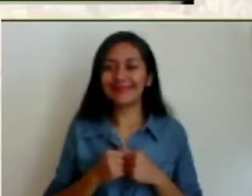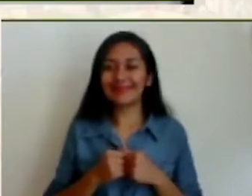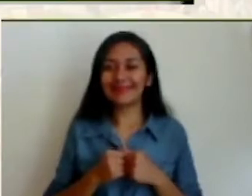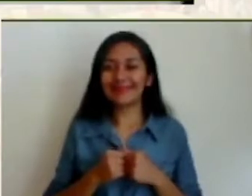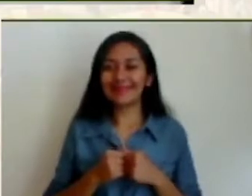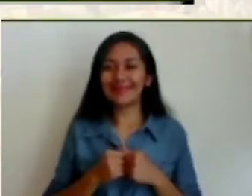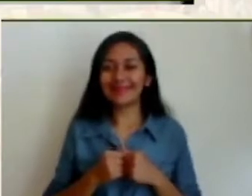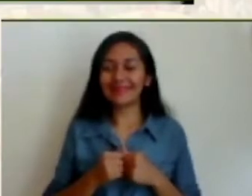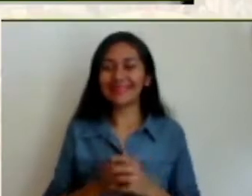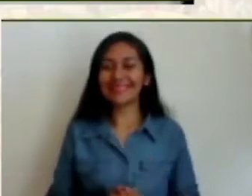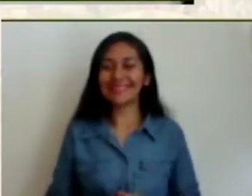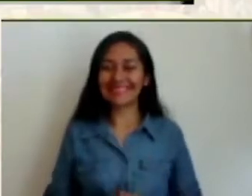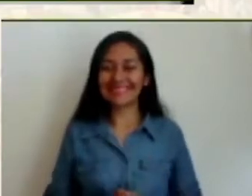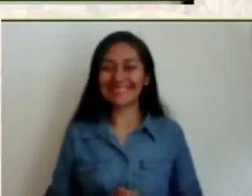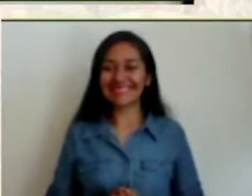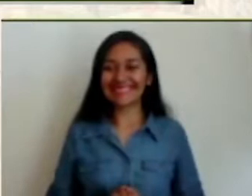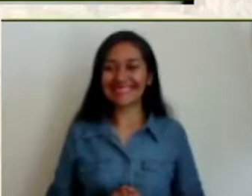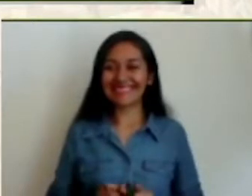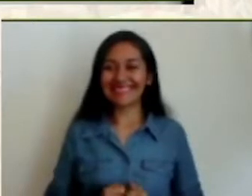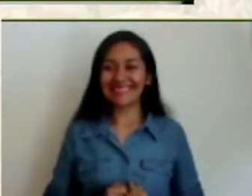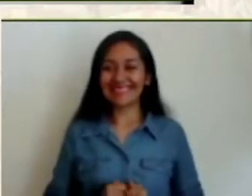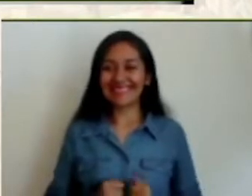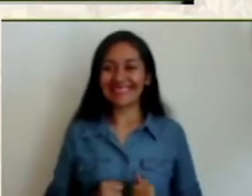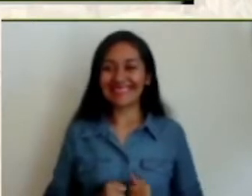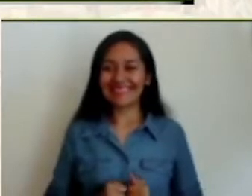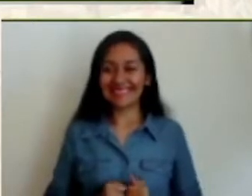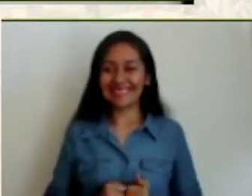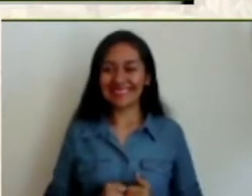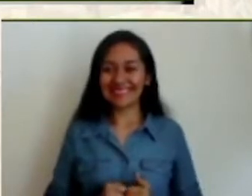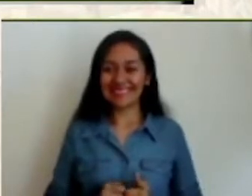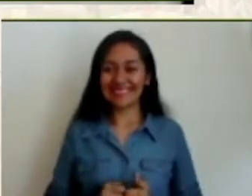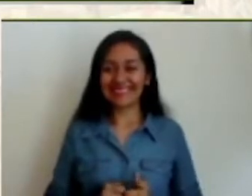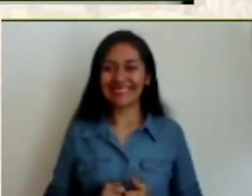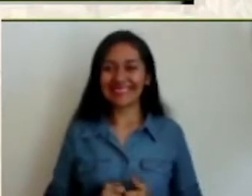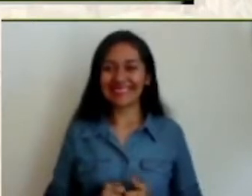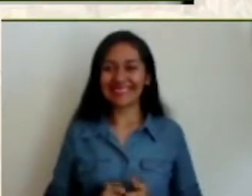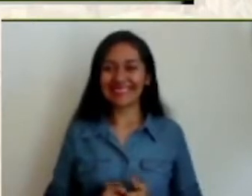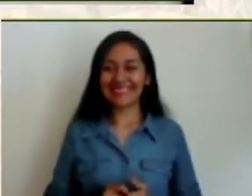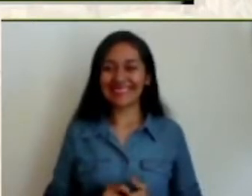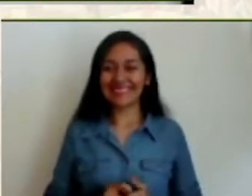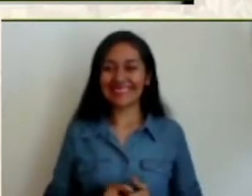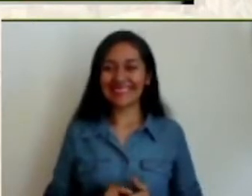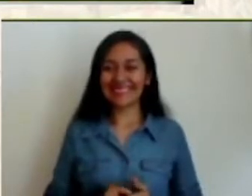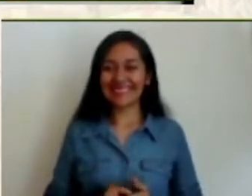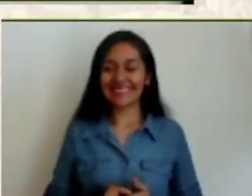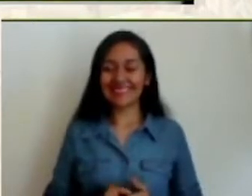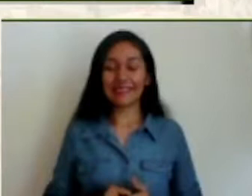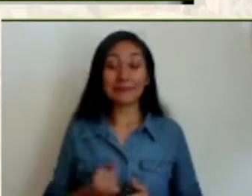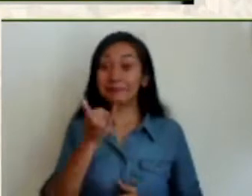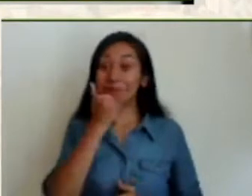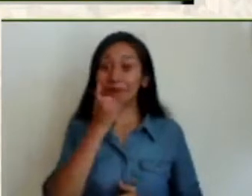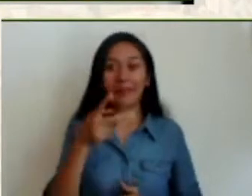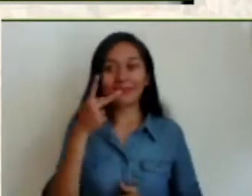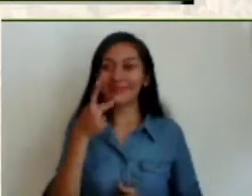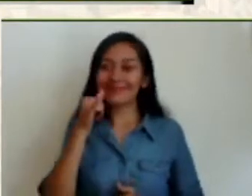Non una commissione formale di censura che io sappia, ma le magistrature veneziane erano molto combinate,